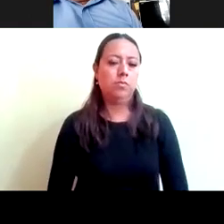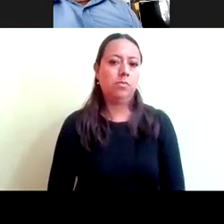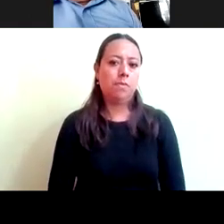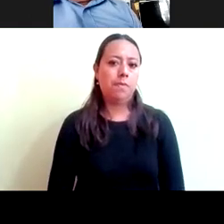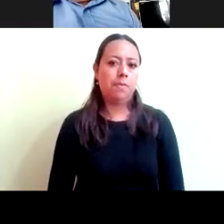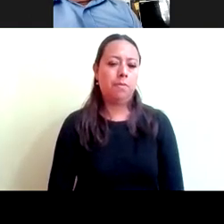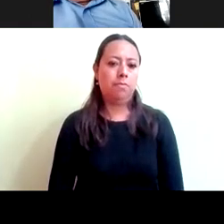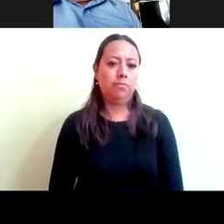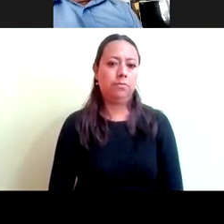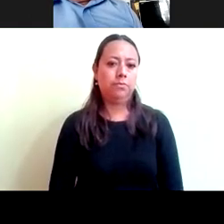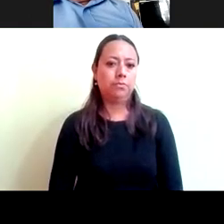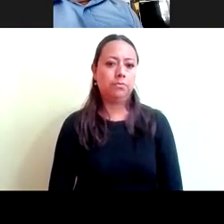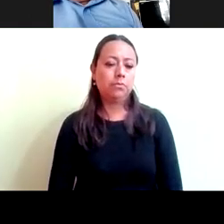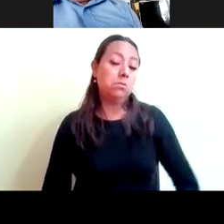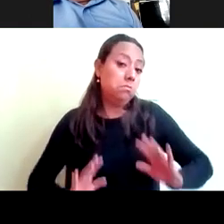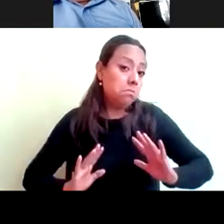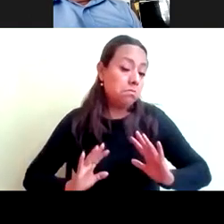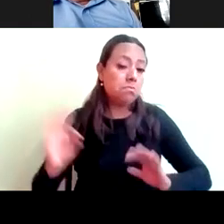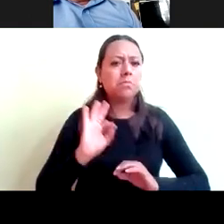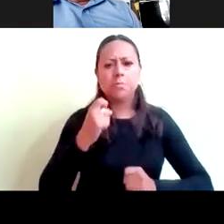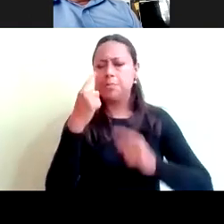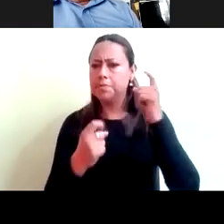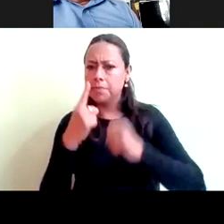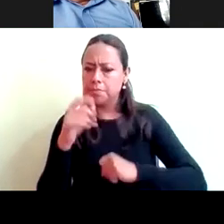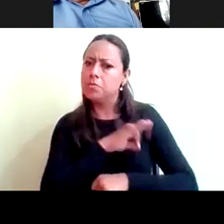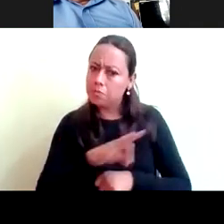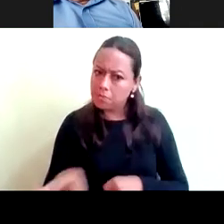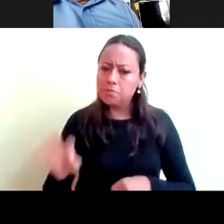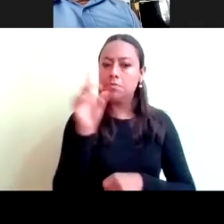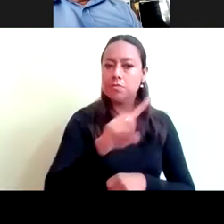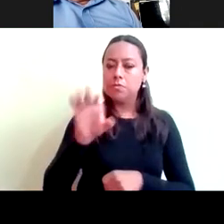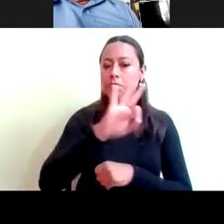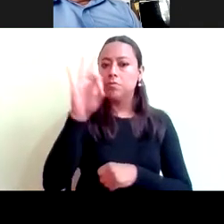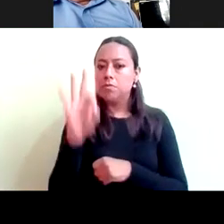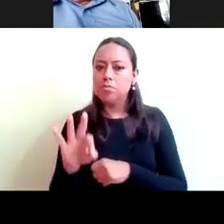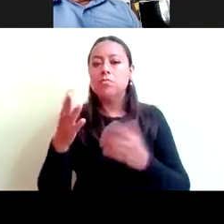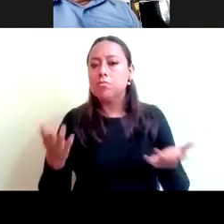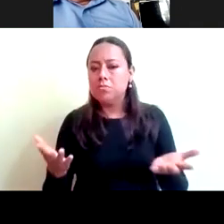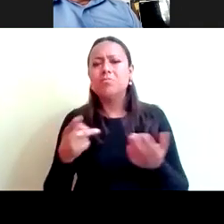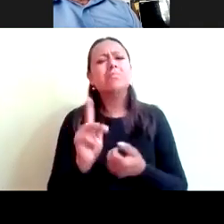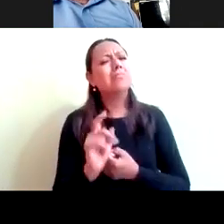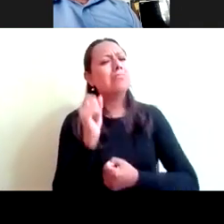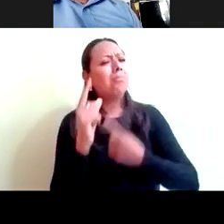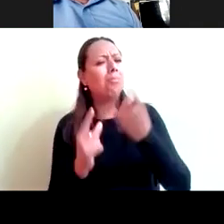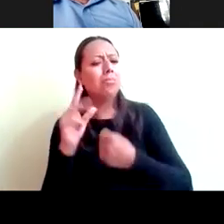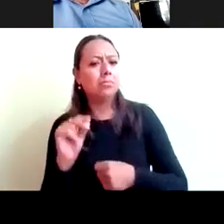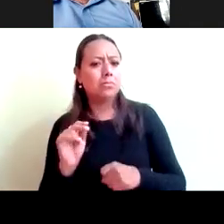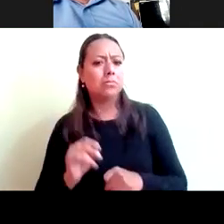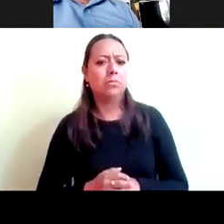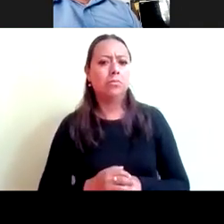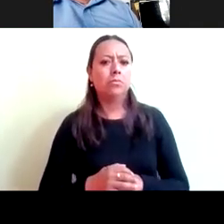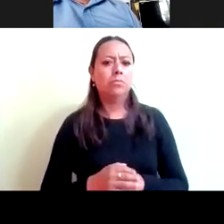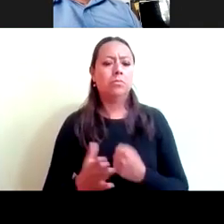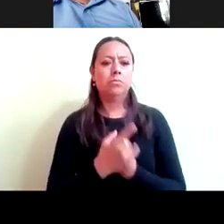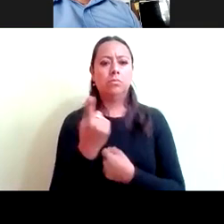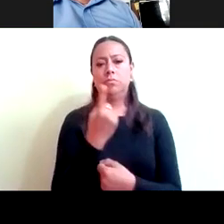Si alguien logró hacerlas al 100%, ¿por qué los demás no? ¿Por qué curiosamente las demarcaciones territoriales que no gobernará Morena son